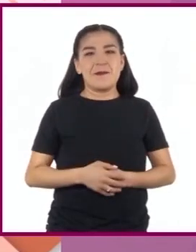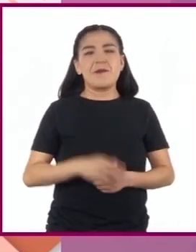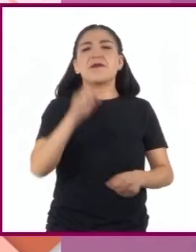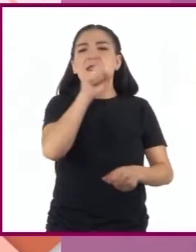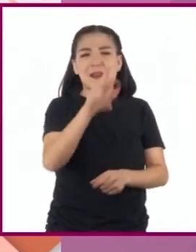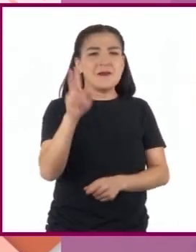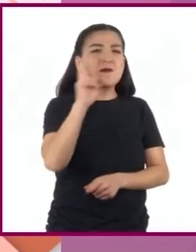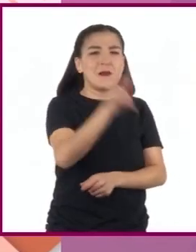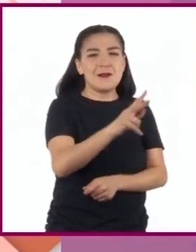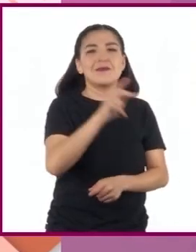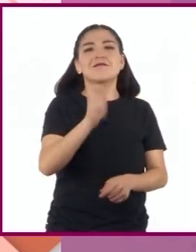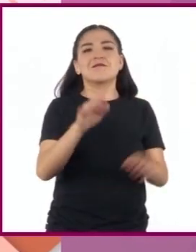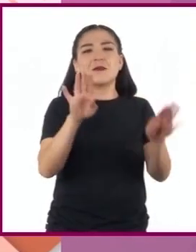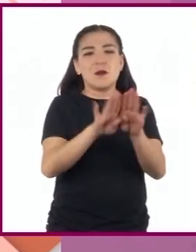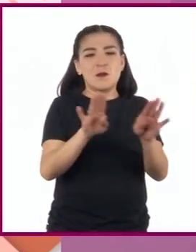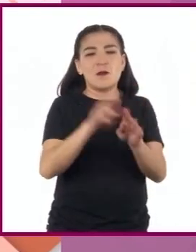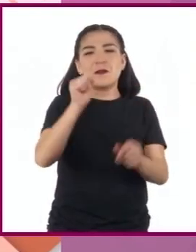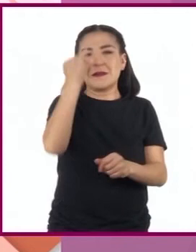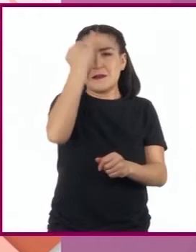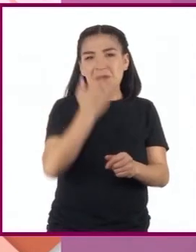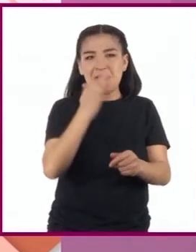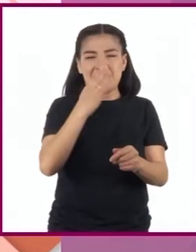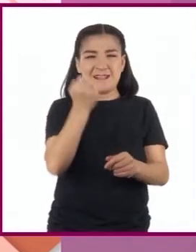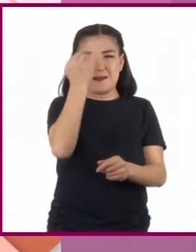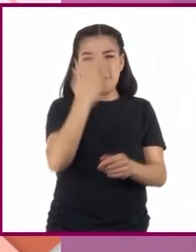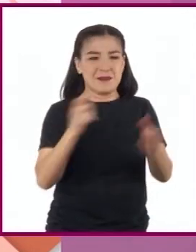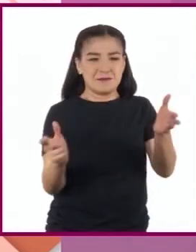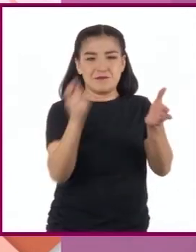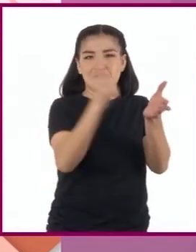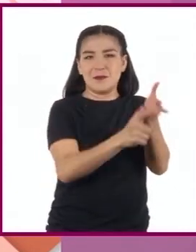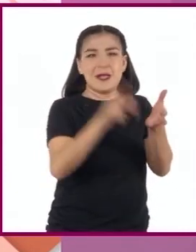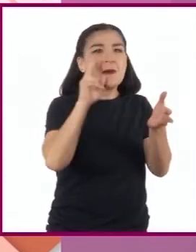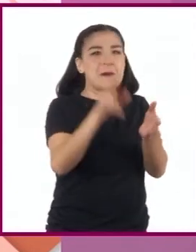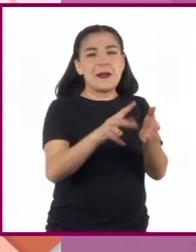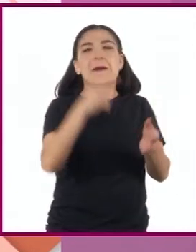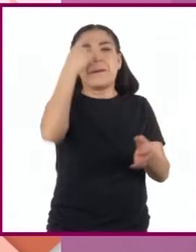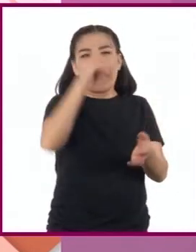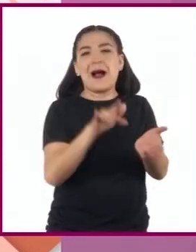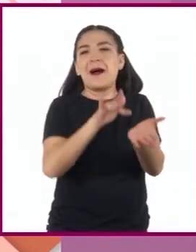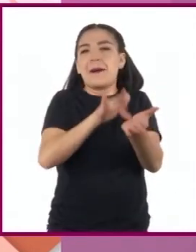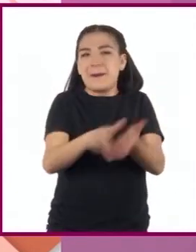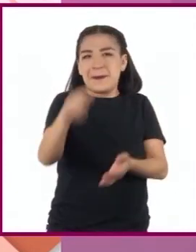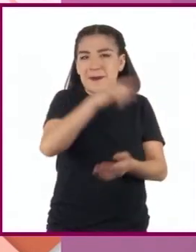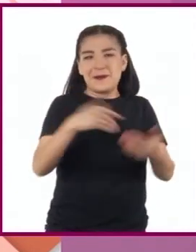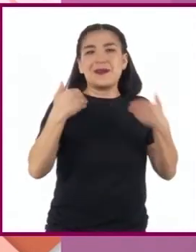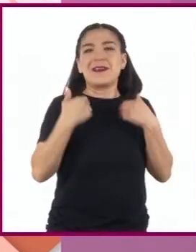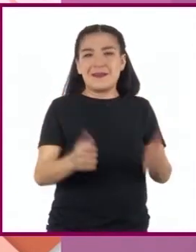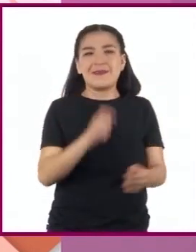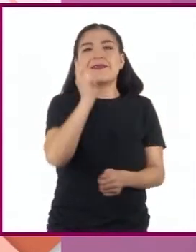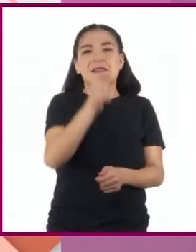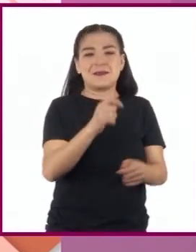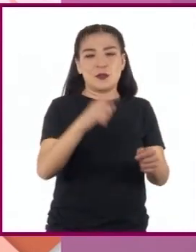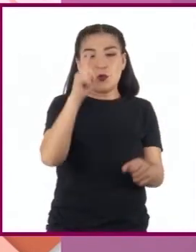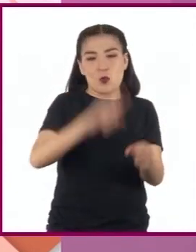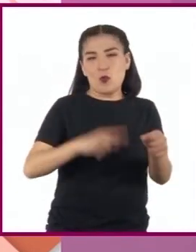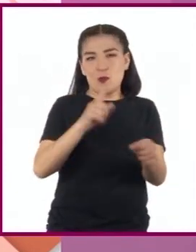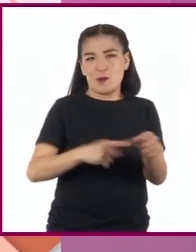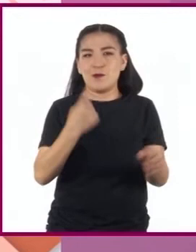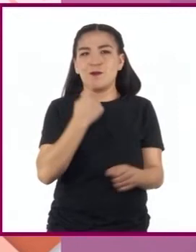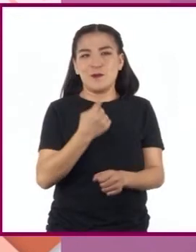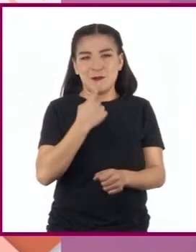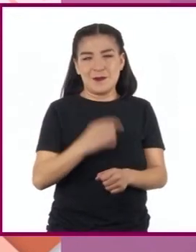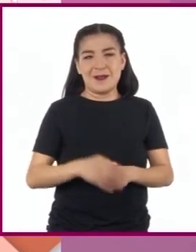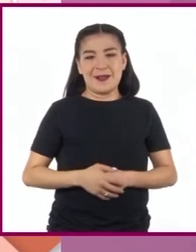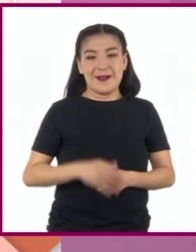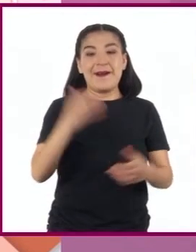existe una ilustración de apoyo acompañada del pie de fotografía y ambas señalan con color rojo.